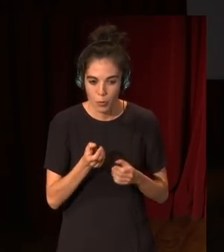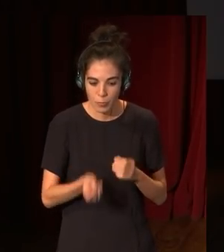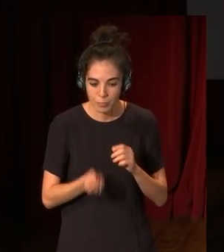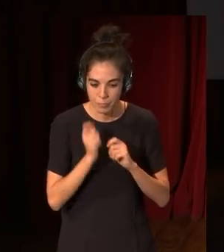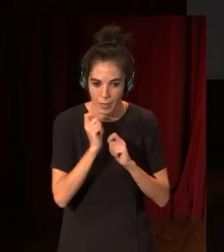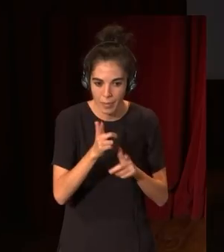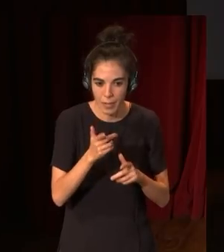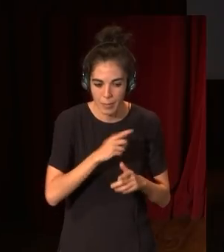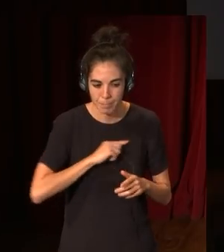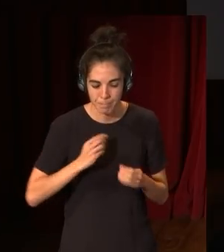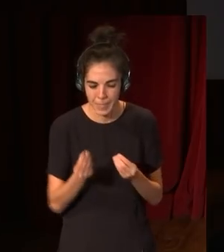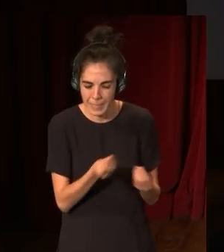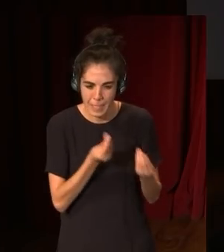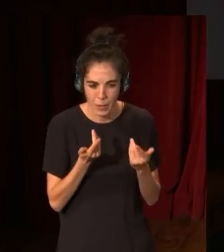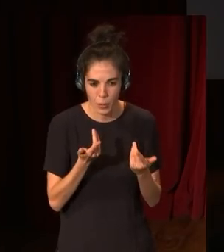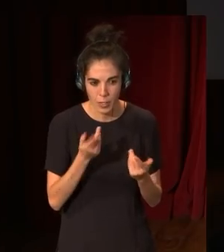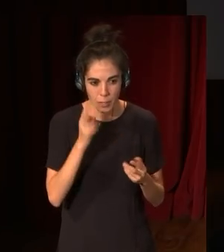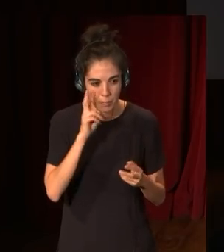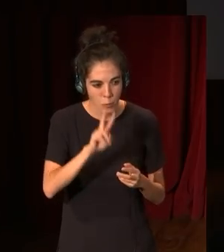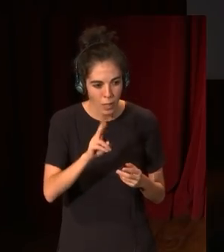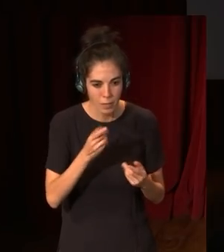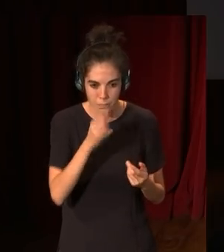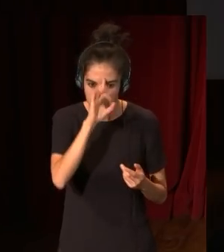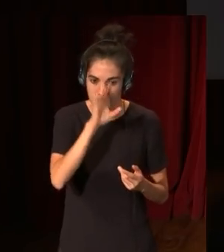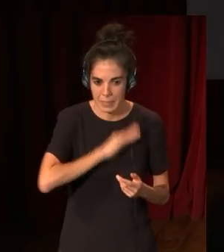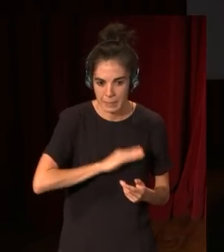de fascinación en el ojo del espectador